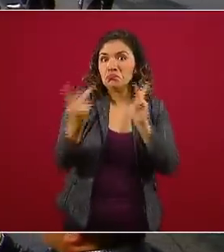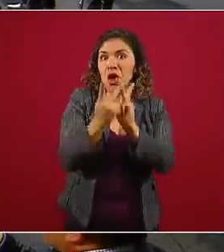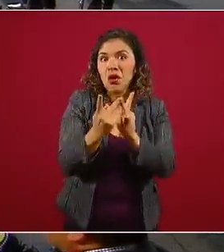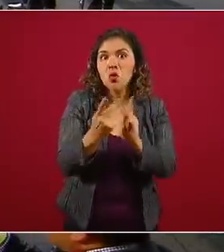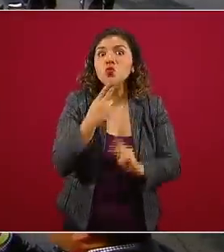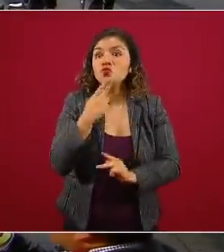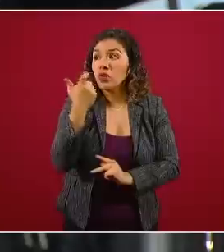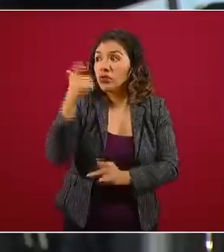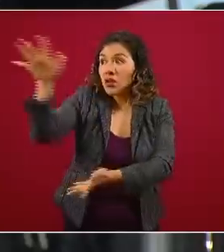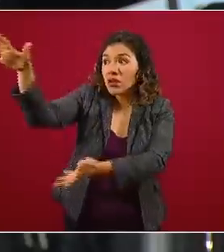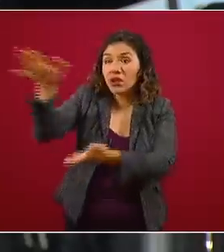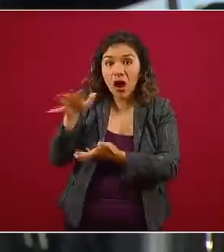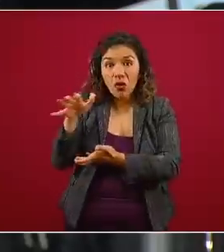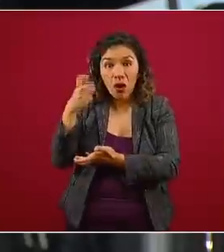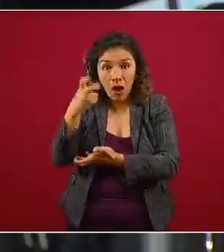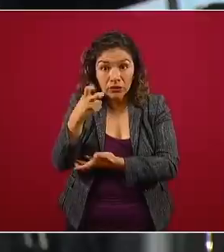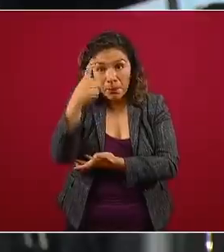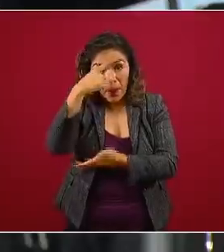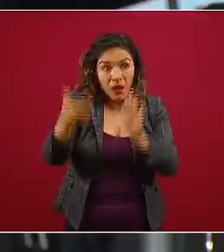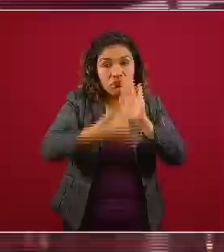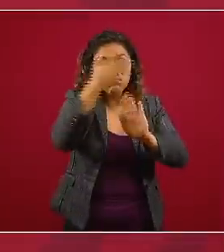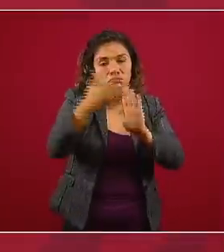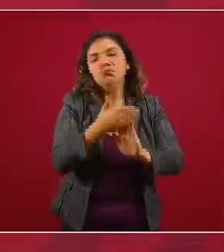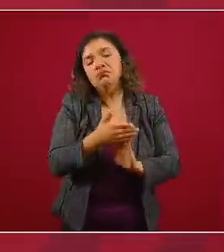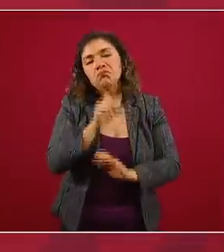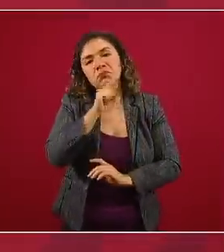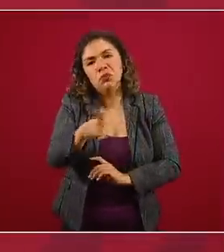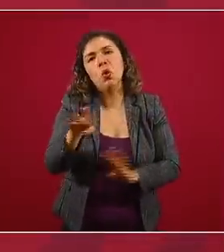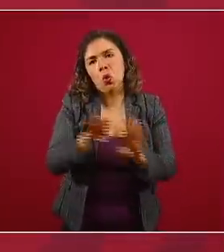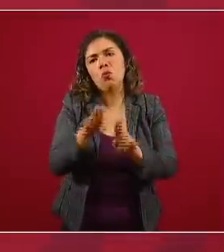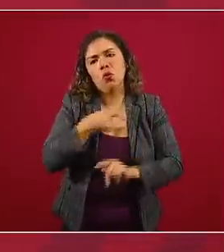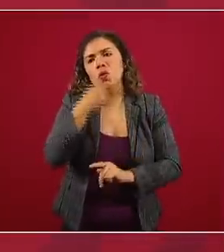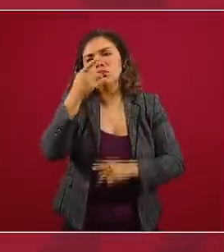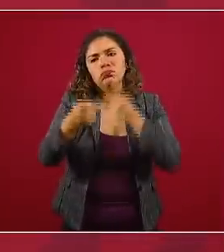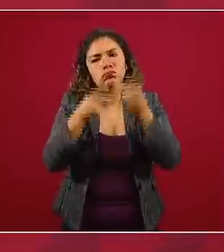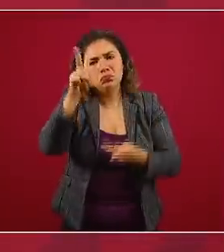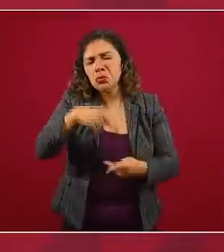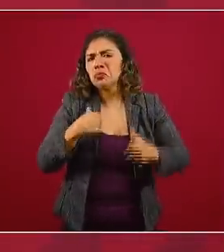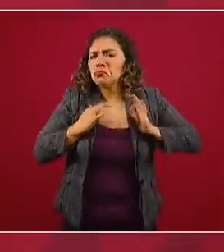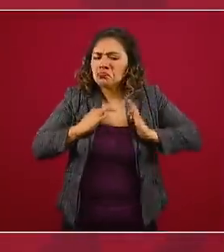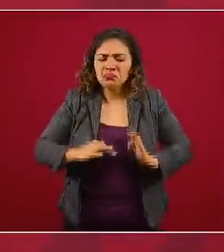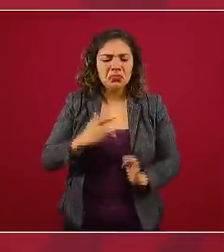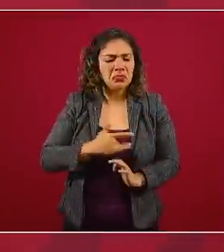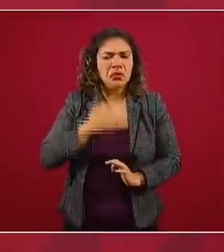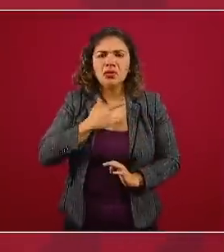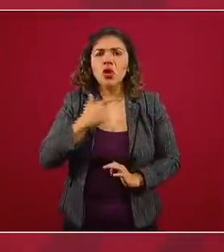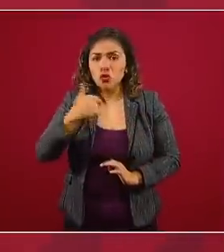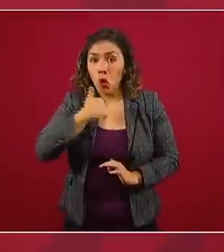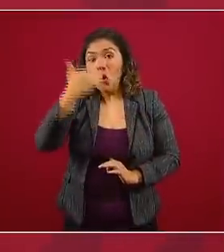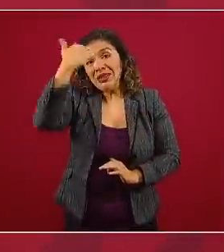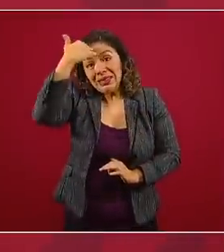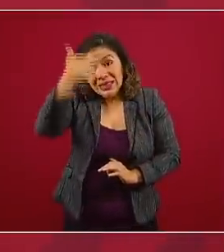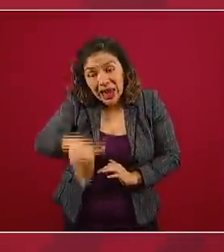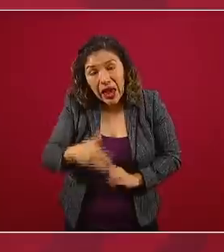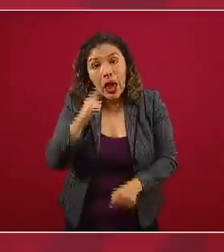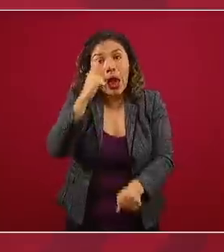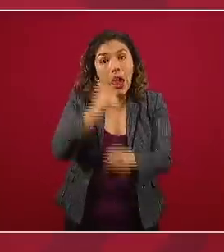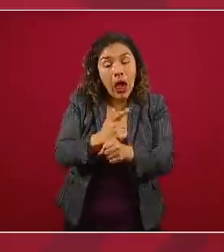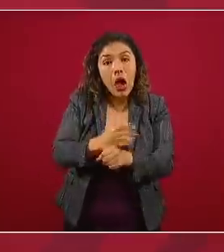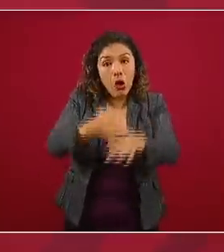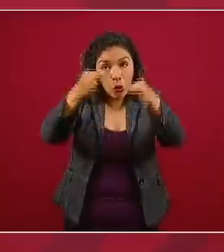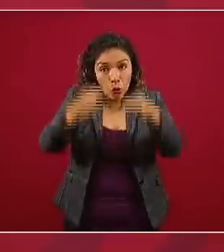ser así es ciento y sólo les diga y lo puedo decir con un común todas las demás cosas con toda tranquilidad lo que conozco como una evidencia